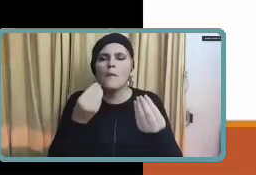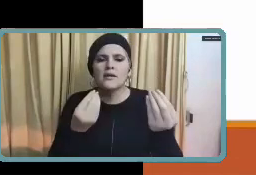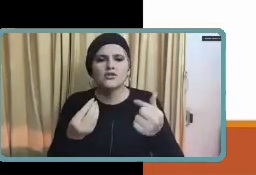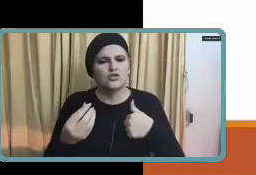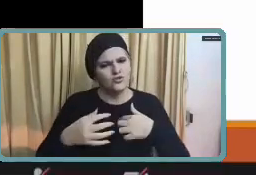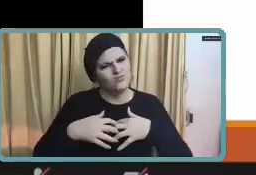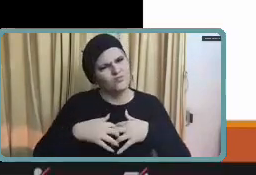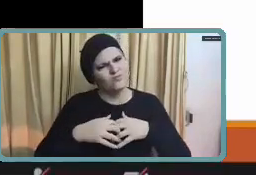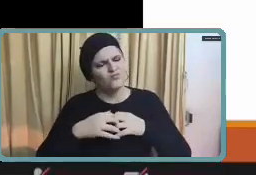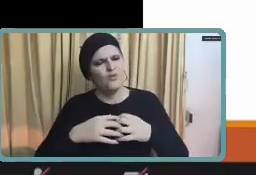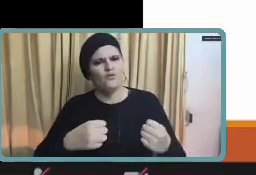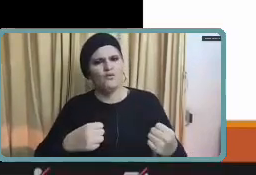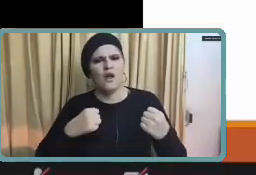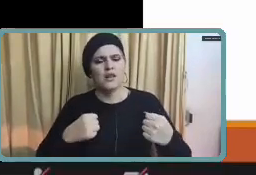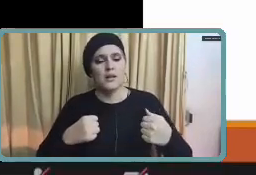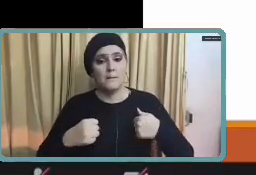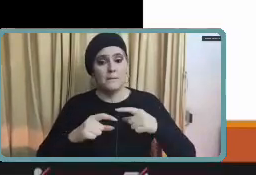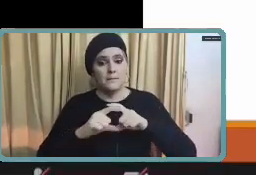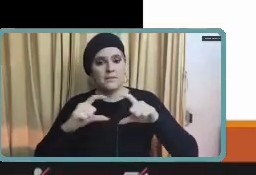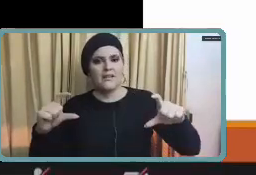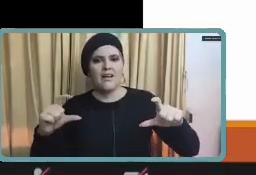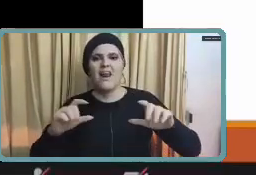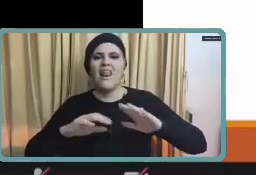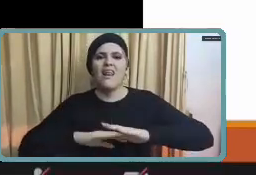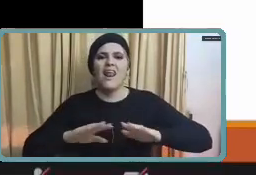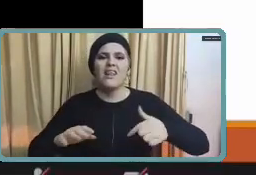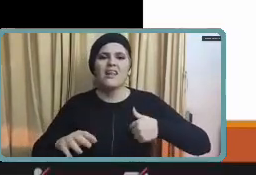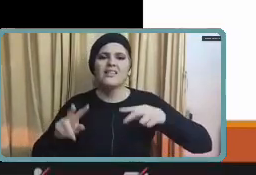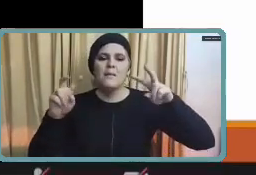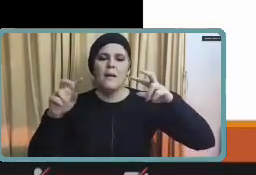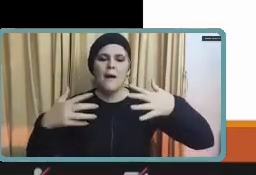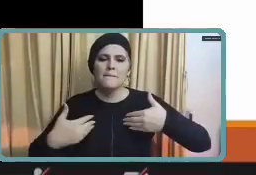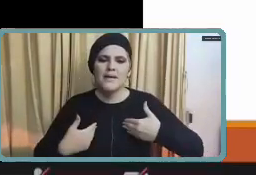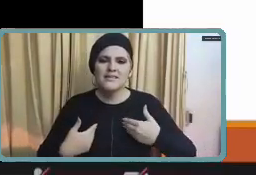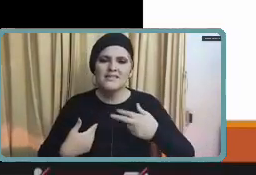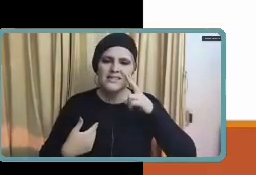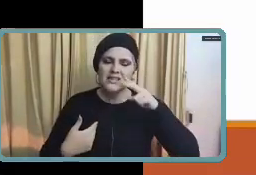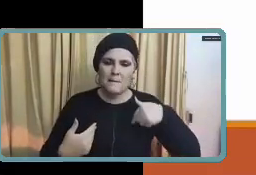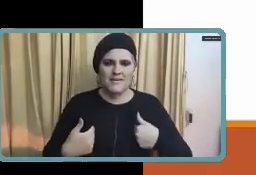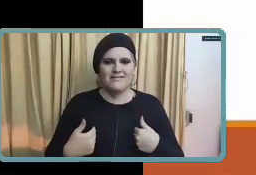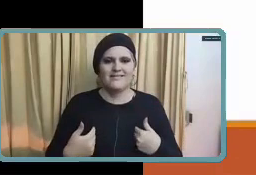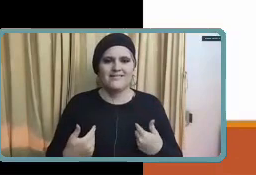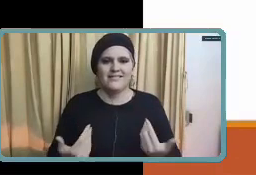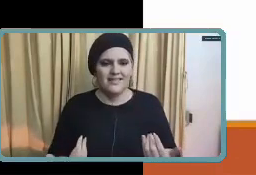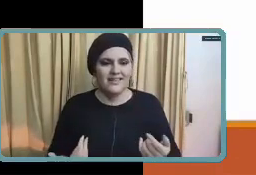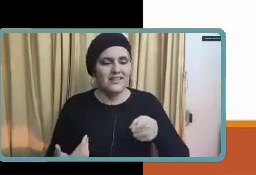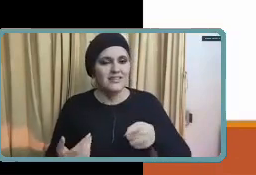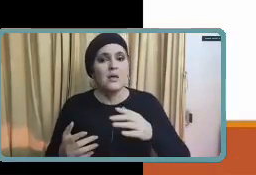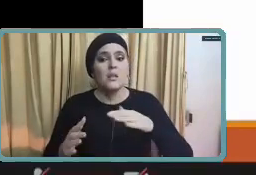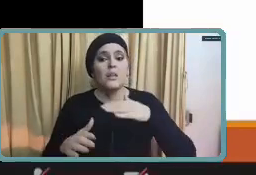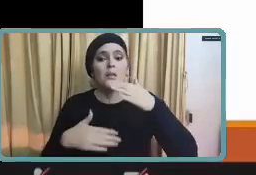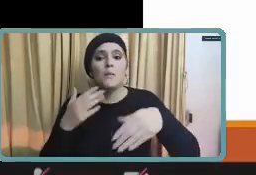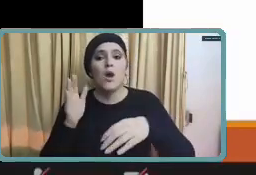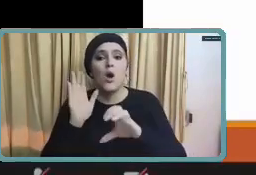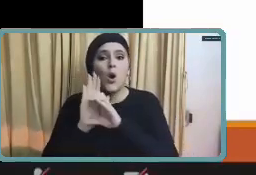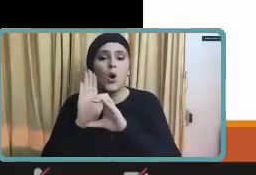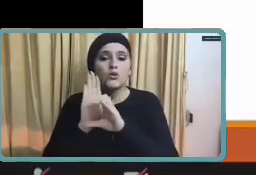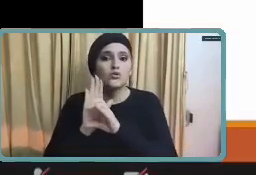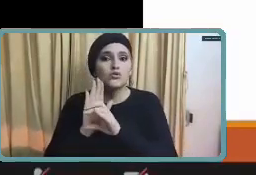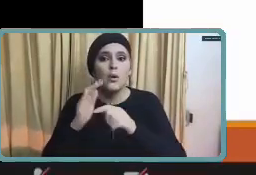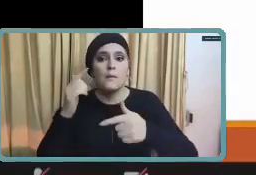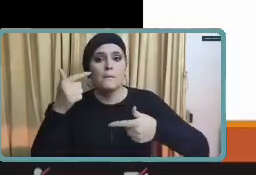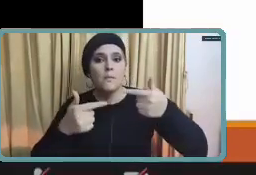mi lema, nada sobre mí sin mí. Y en nuestra próxima constitución política tiene que estar el